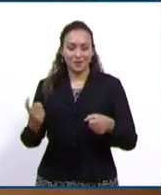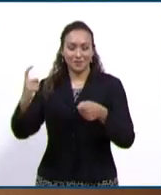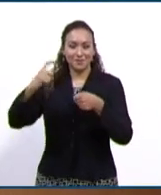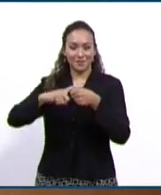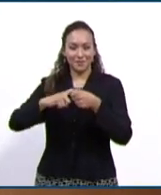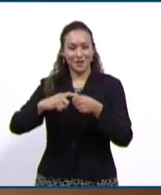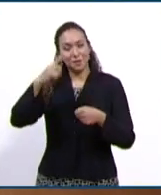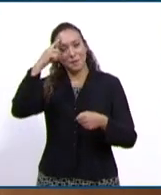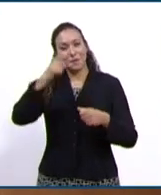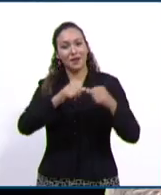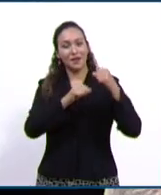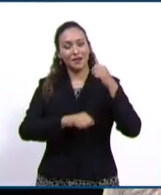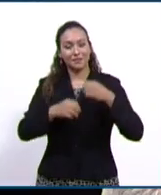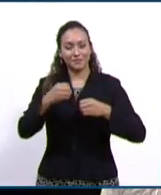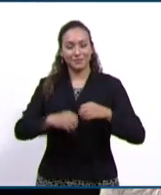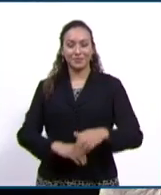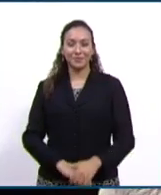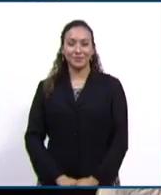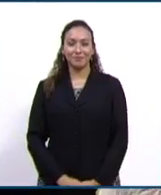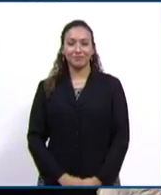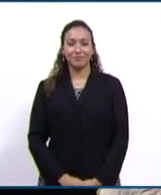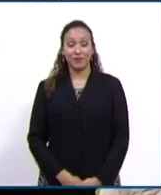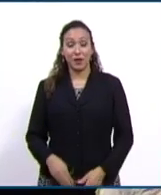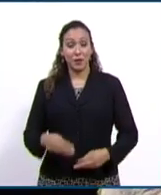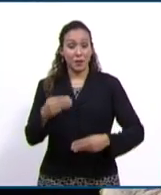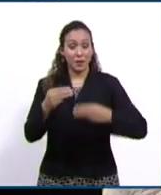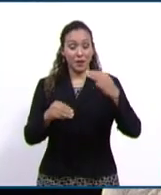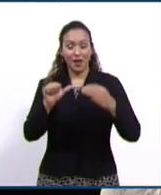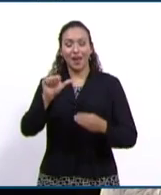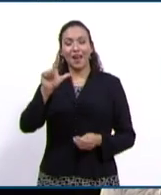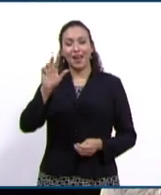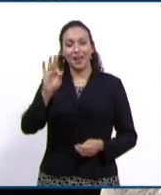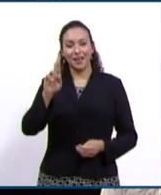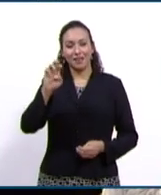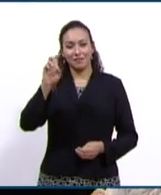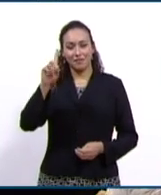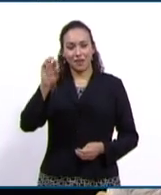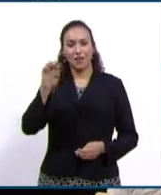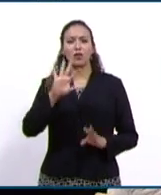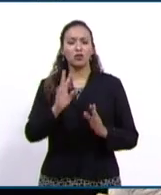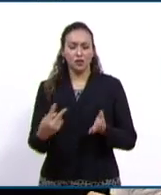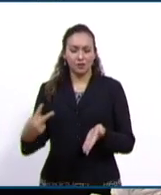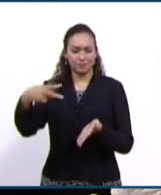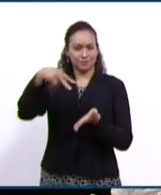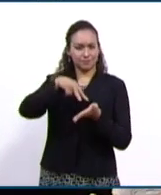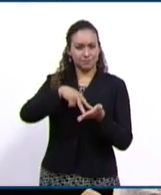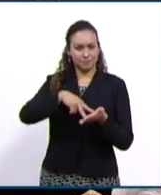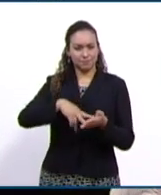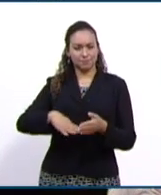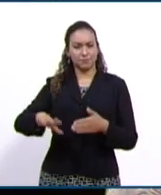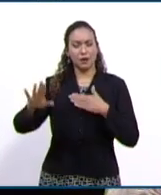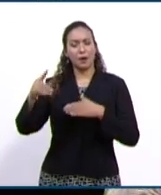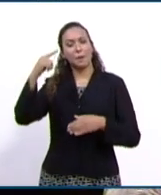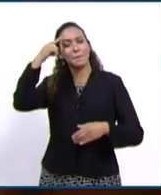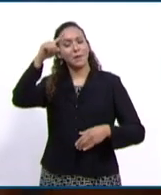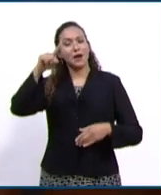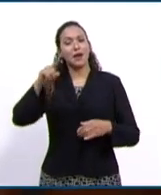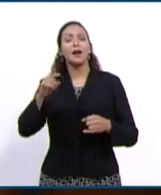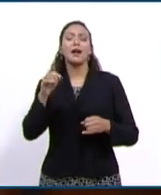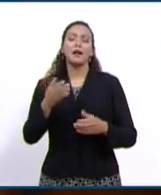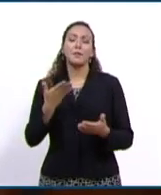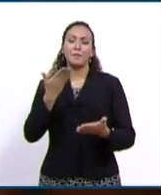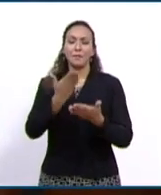Federal. El ministro Alfredo Gutiérrez Ortiz Mena se pronunció por el valor de la independencia judicial